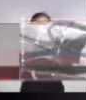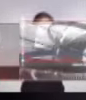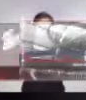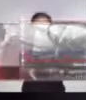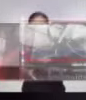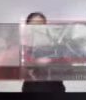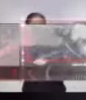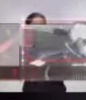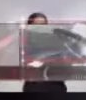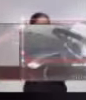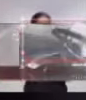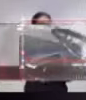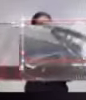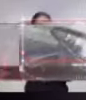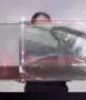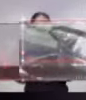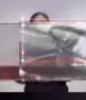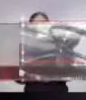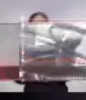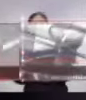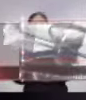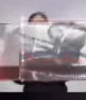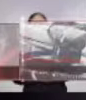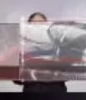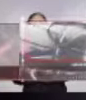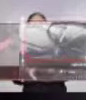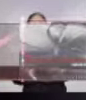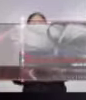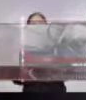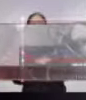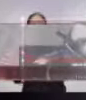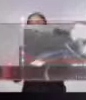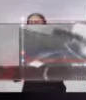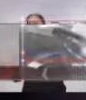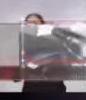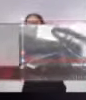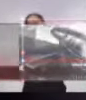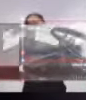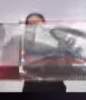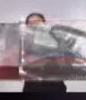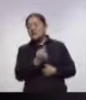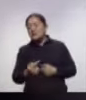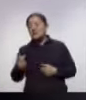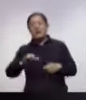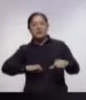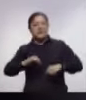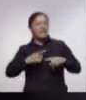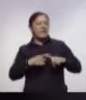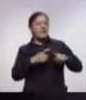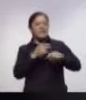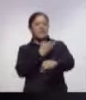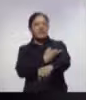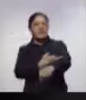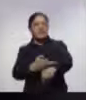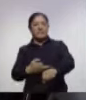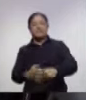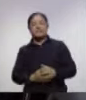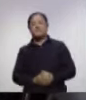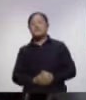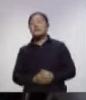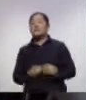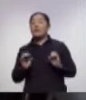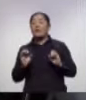uh-huh, paseos en cochecito, actividades para los niños y para toda la familia. Uh-huh.